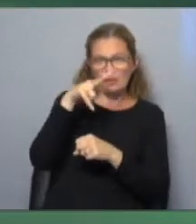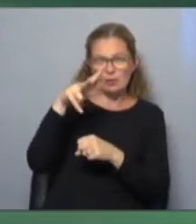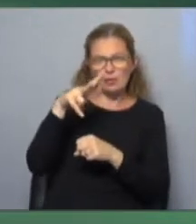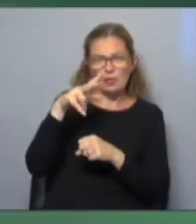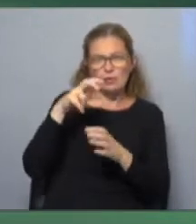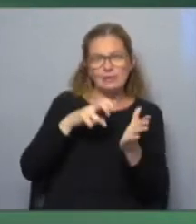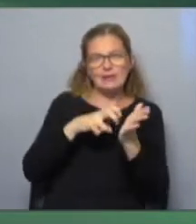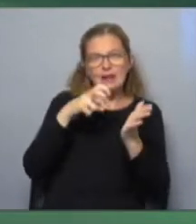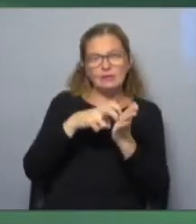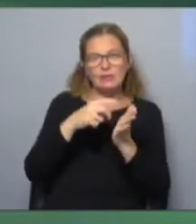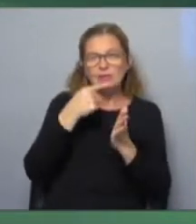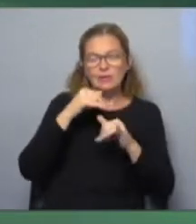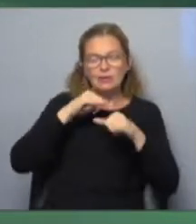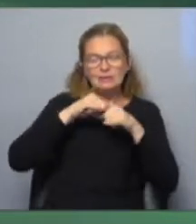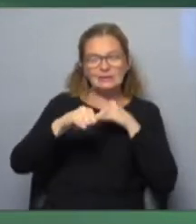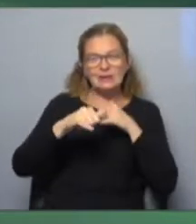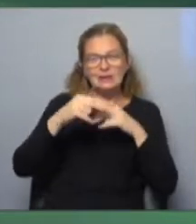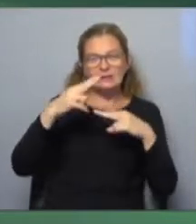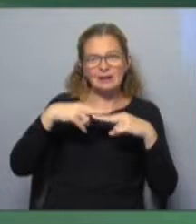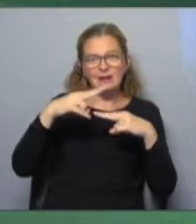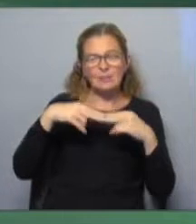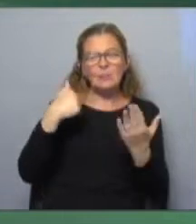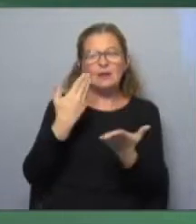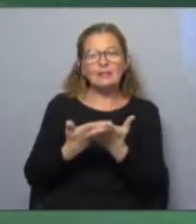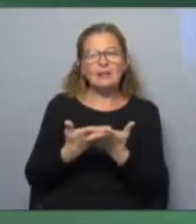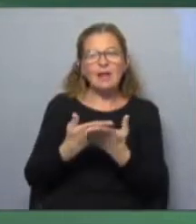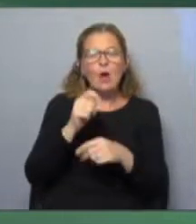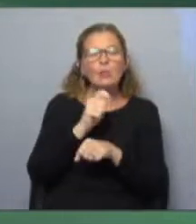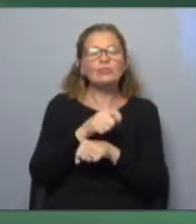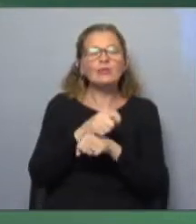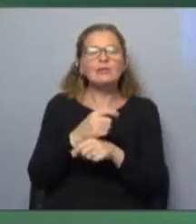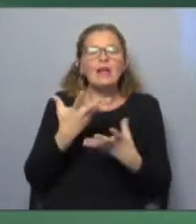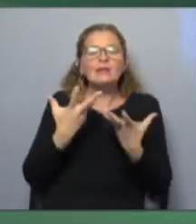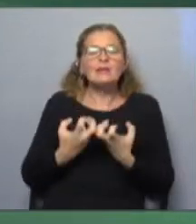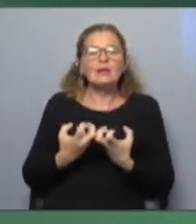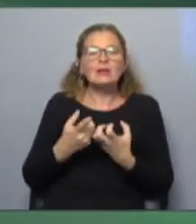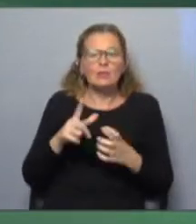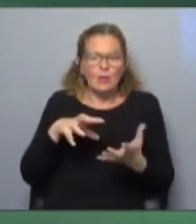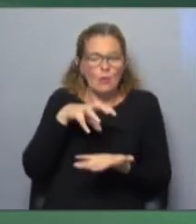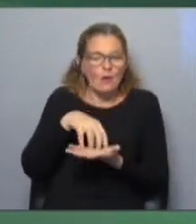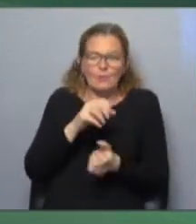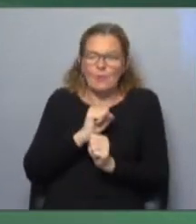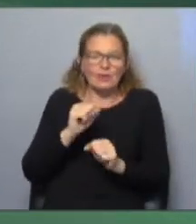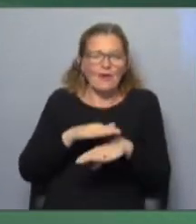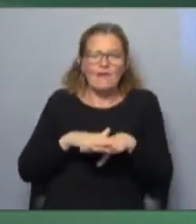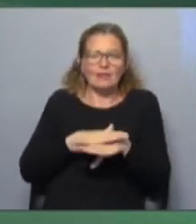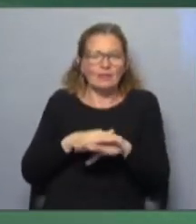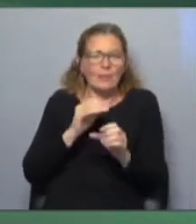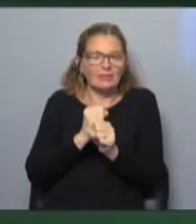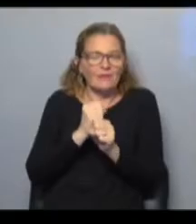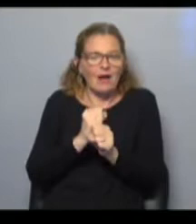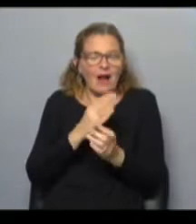justicia a través de las redes sociales. Sí, plantean que en el lugar o dicen que en el lugar no había condiciones básicas de seguridad laboral.